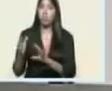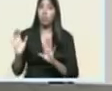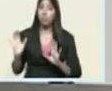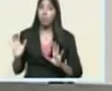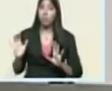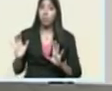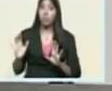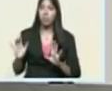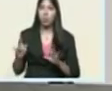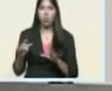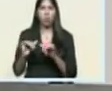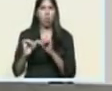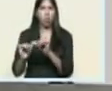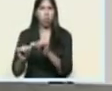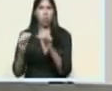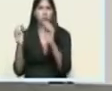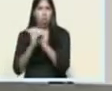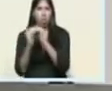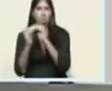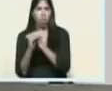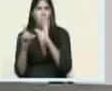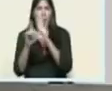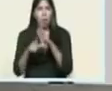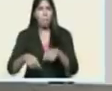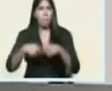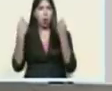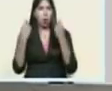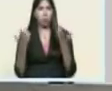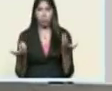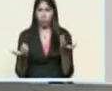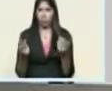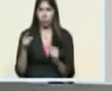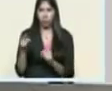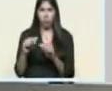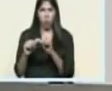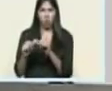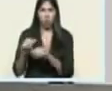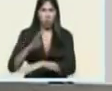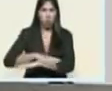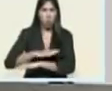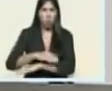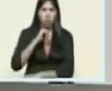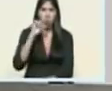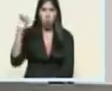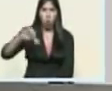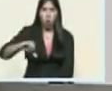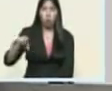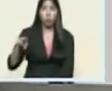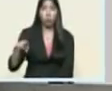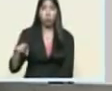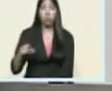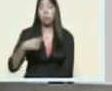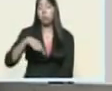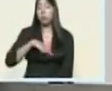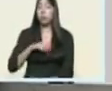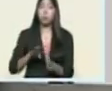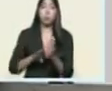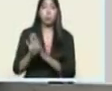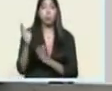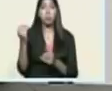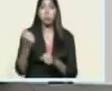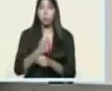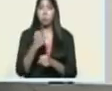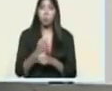¿Van a seguir en la incoherencia, en la ilegalidad, fuera del camino democrático? Mientras tanto, sigamos